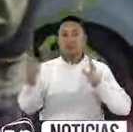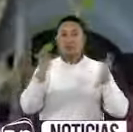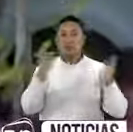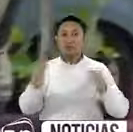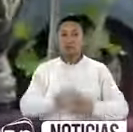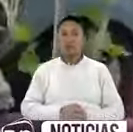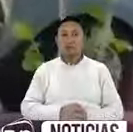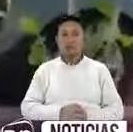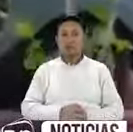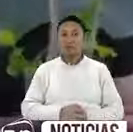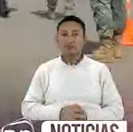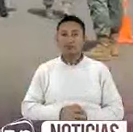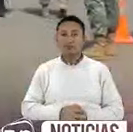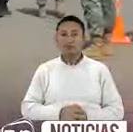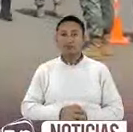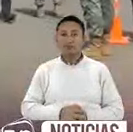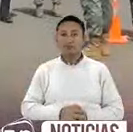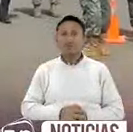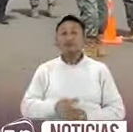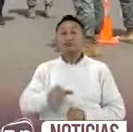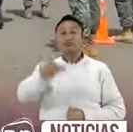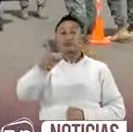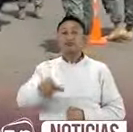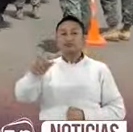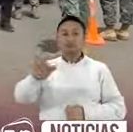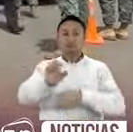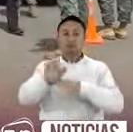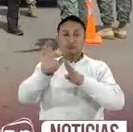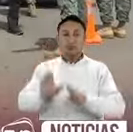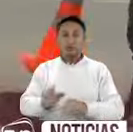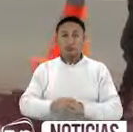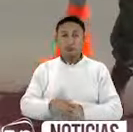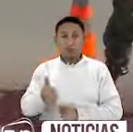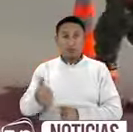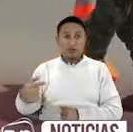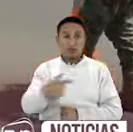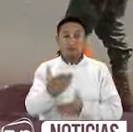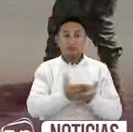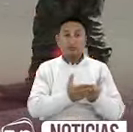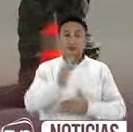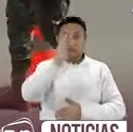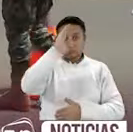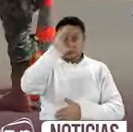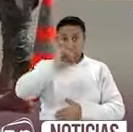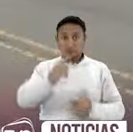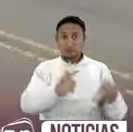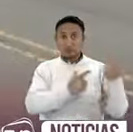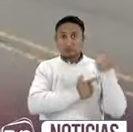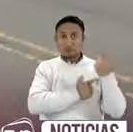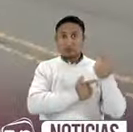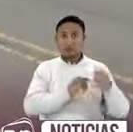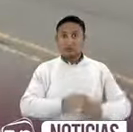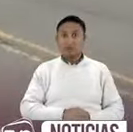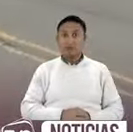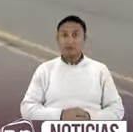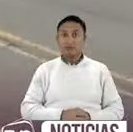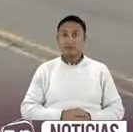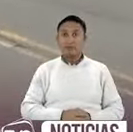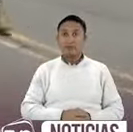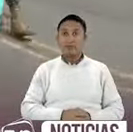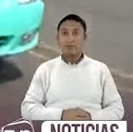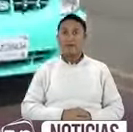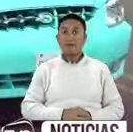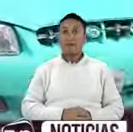luego del servicio militar, y ciudadanos ecuatorianos idóneos para el servicio militar que no hubiesen cumplido con el servicio